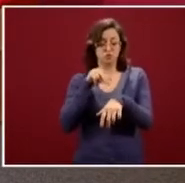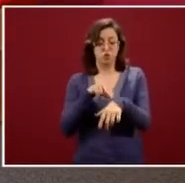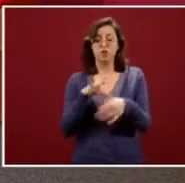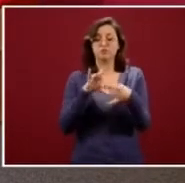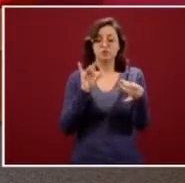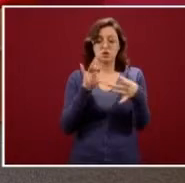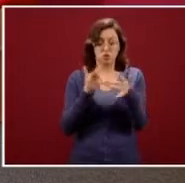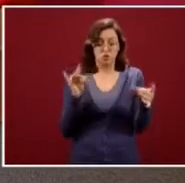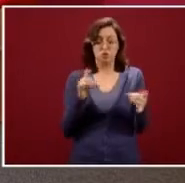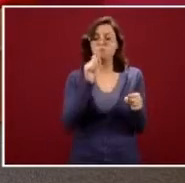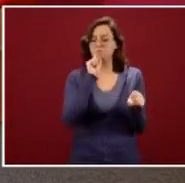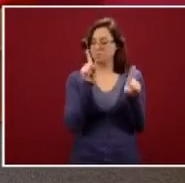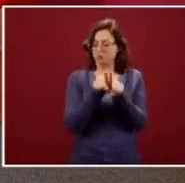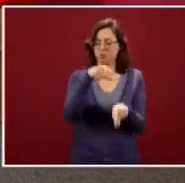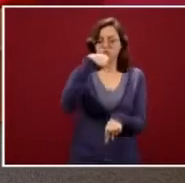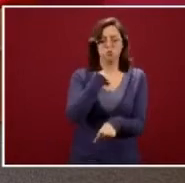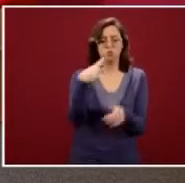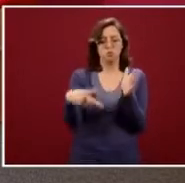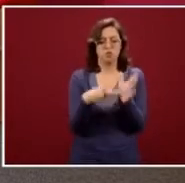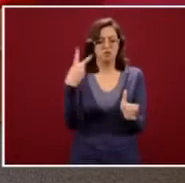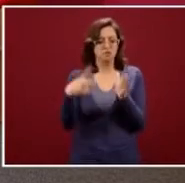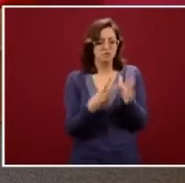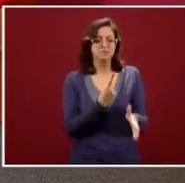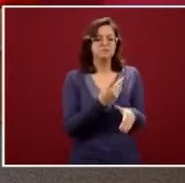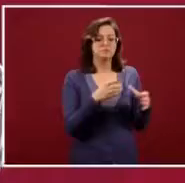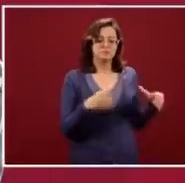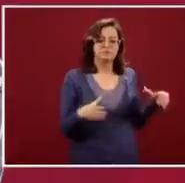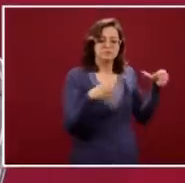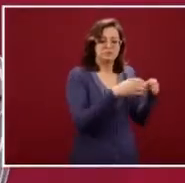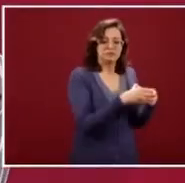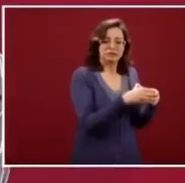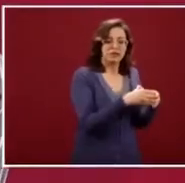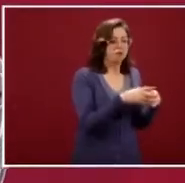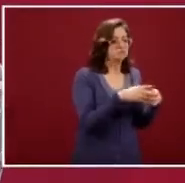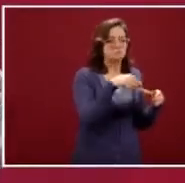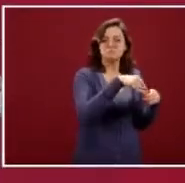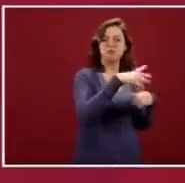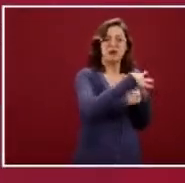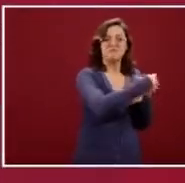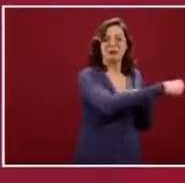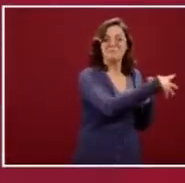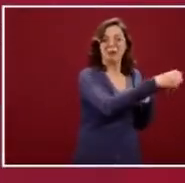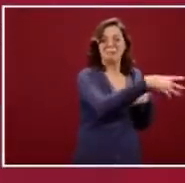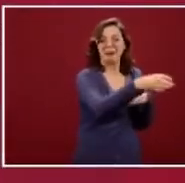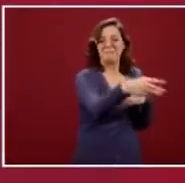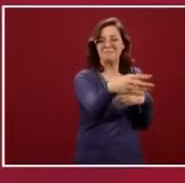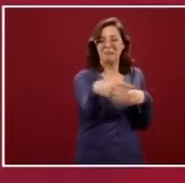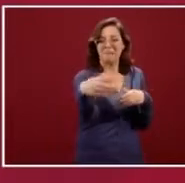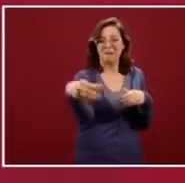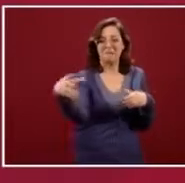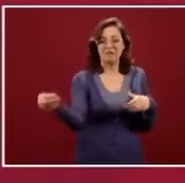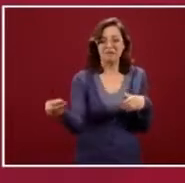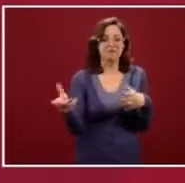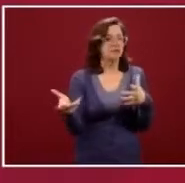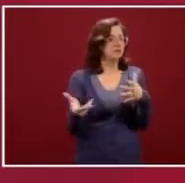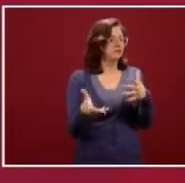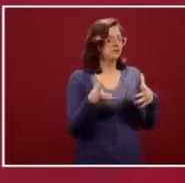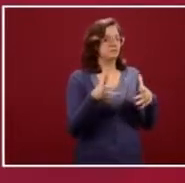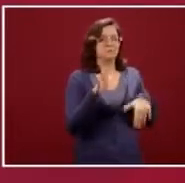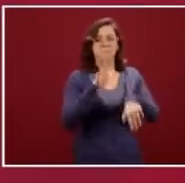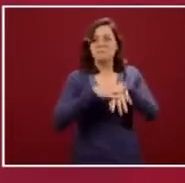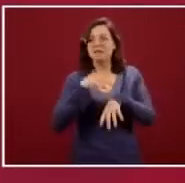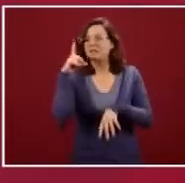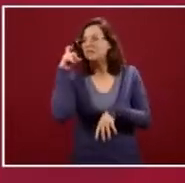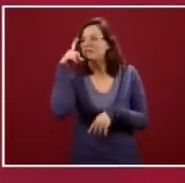ocasiones, conforme aumenta el número de casos, se vuelve progresivamente más difícil poder seguir a todos y cada uno de